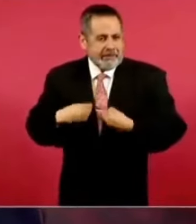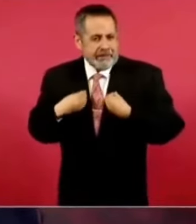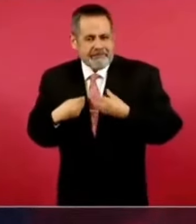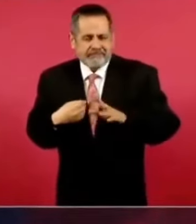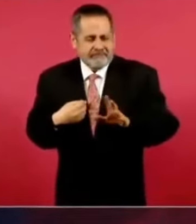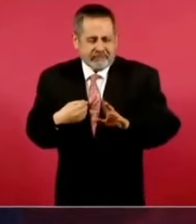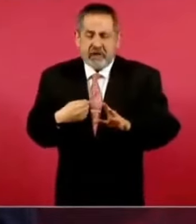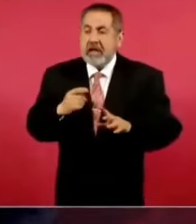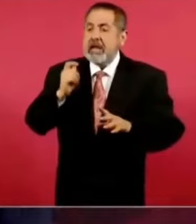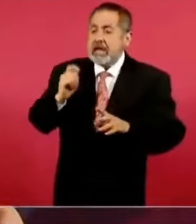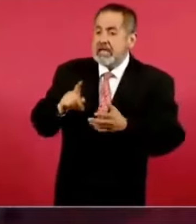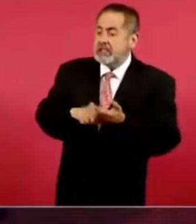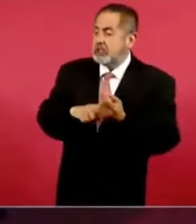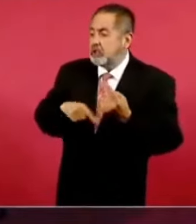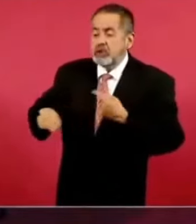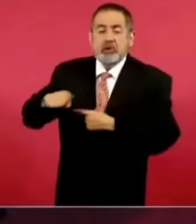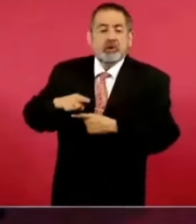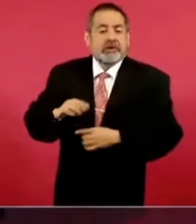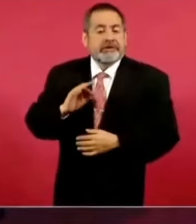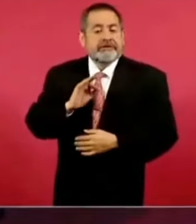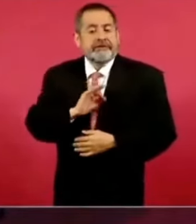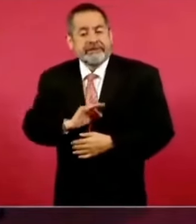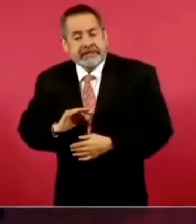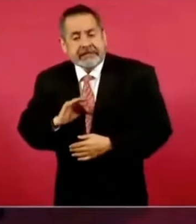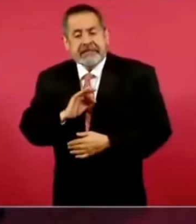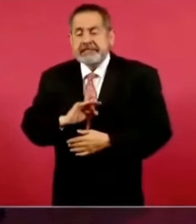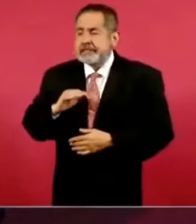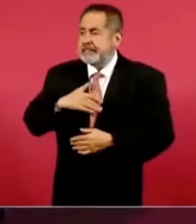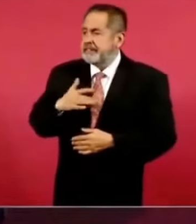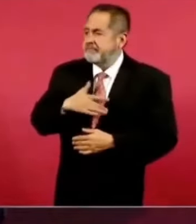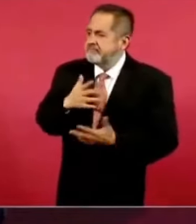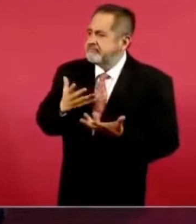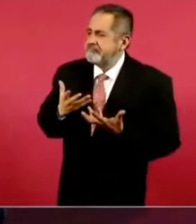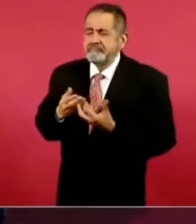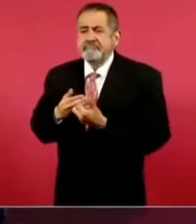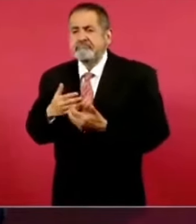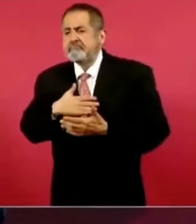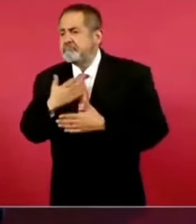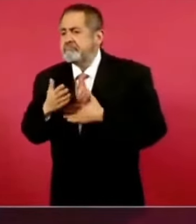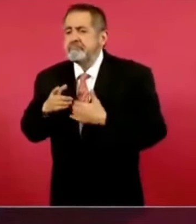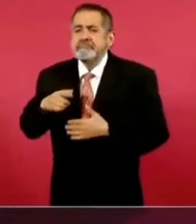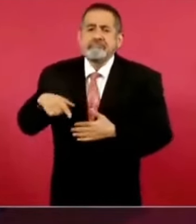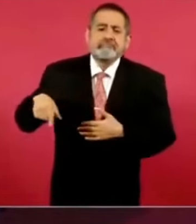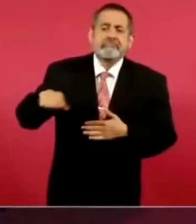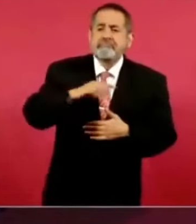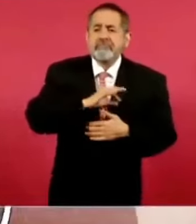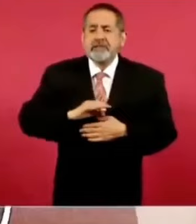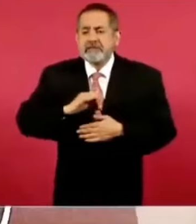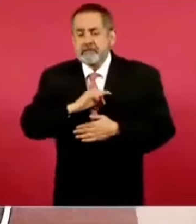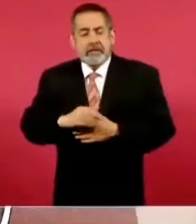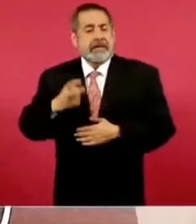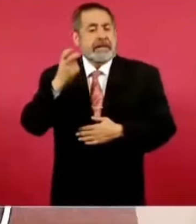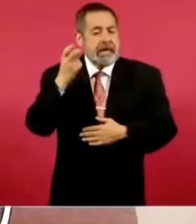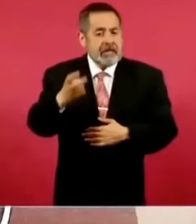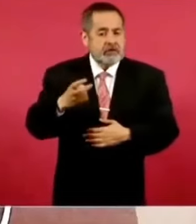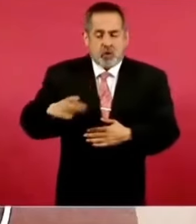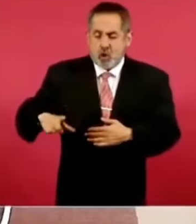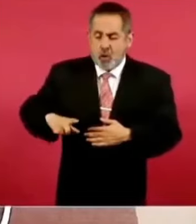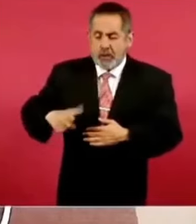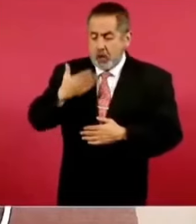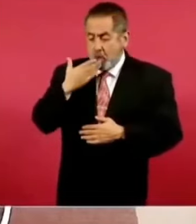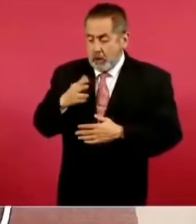ser felices, buscar la felicidad del pueblo. Ese es el objetivo de un buen